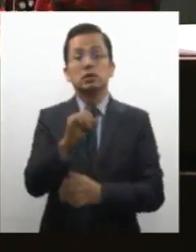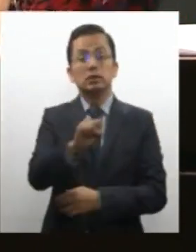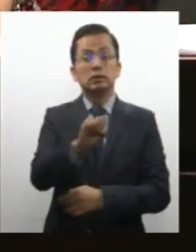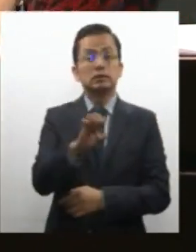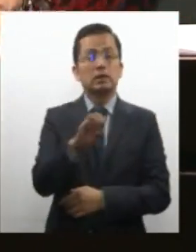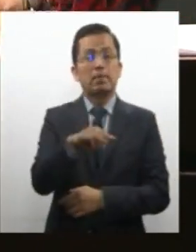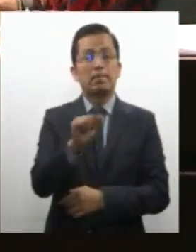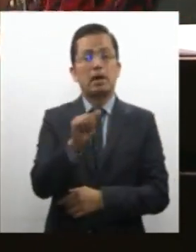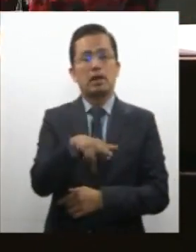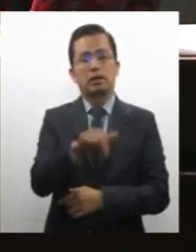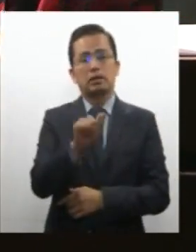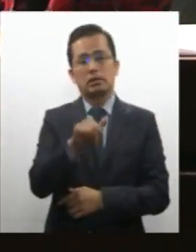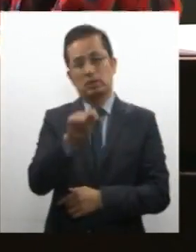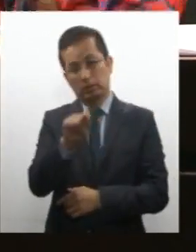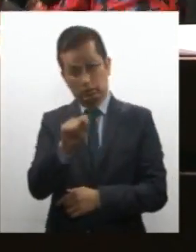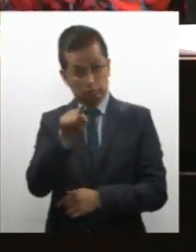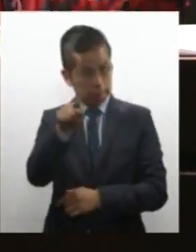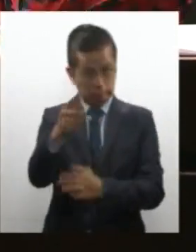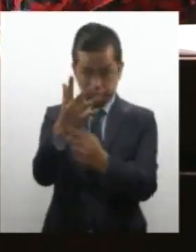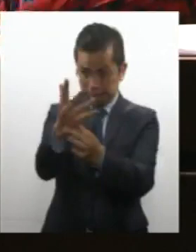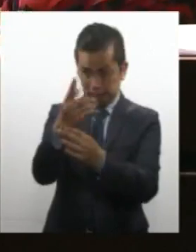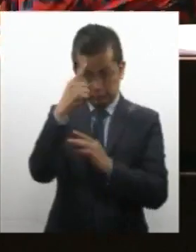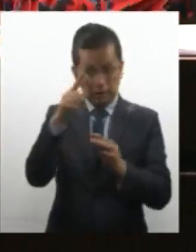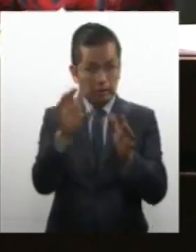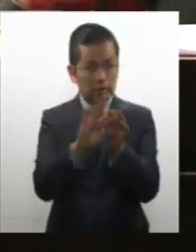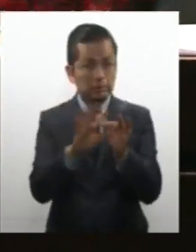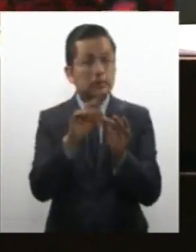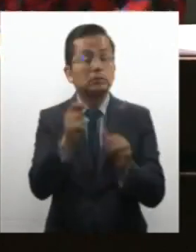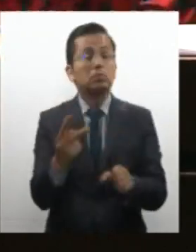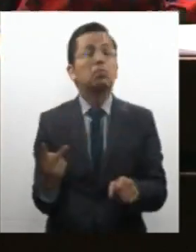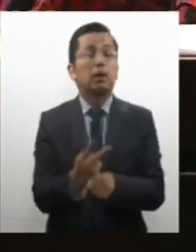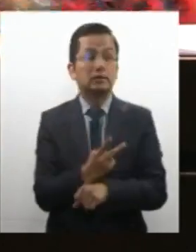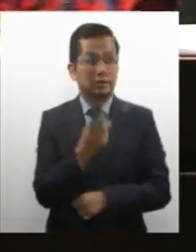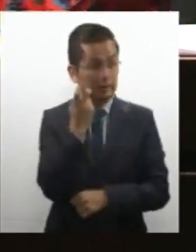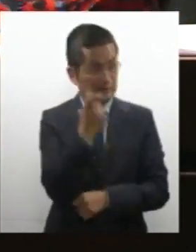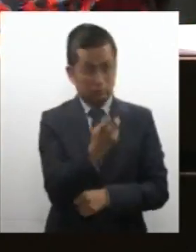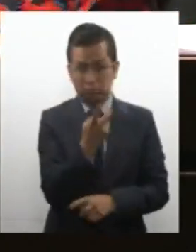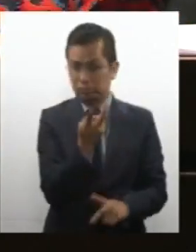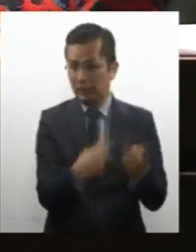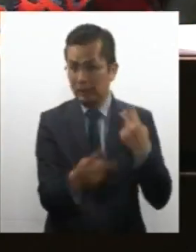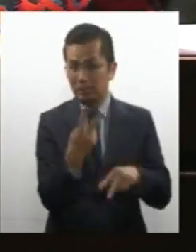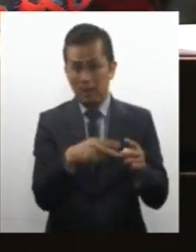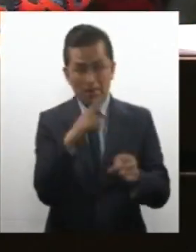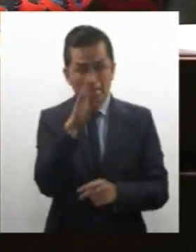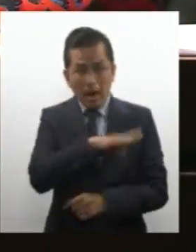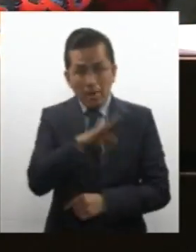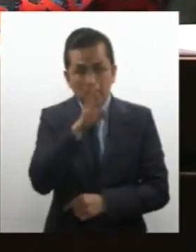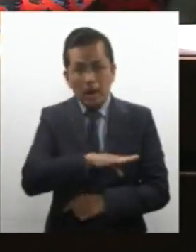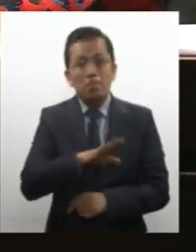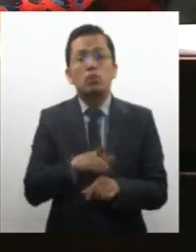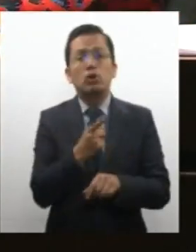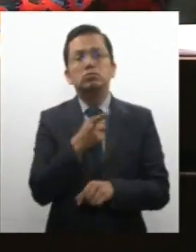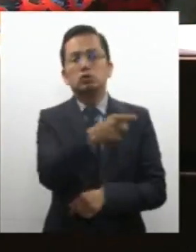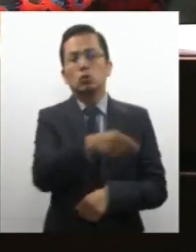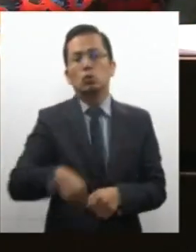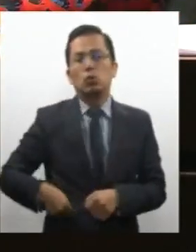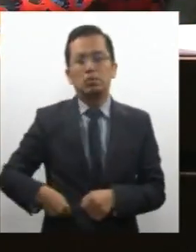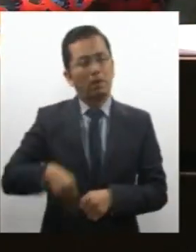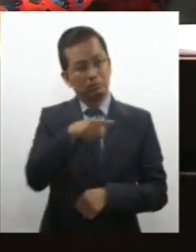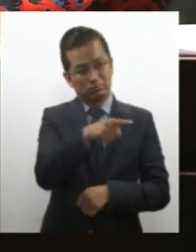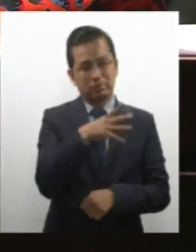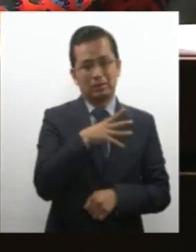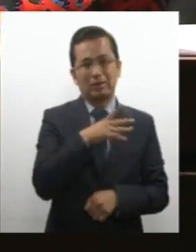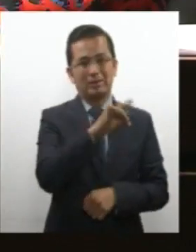este gobierno de la Cuarta T, donde habla de todas las consecuencias que tiene el uso de combustible con